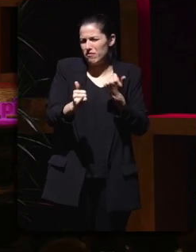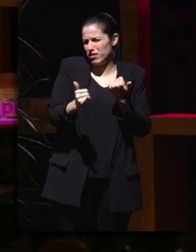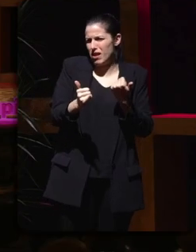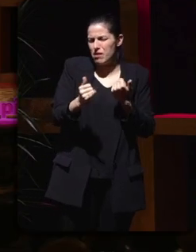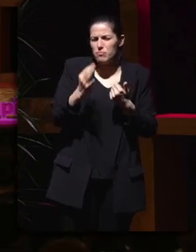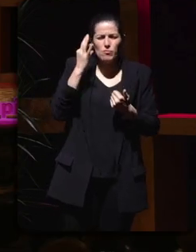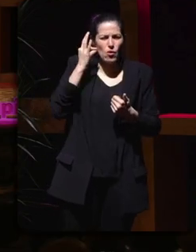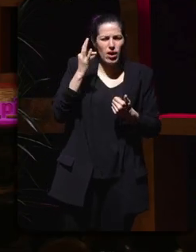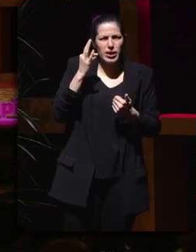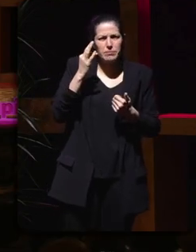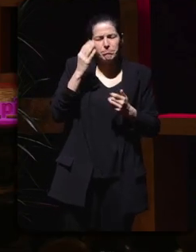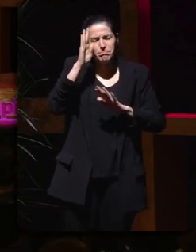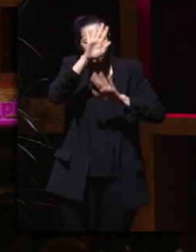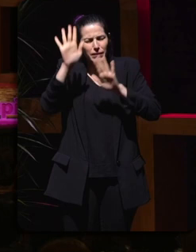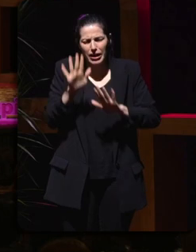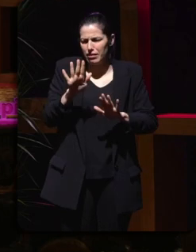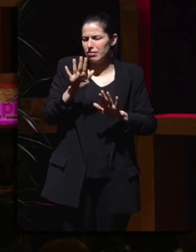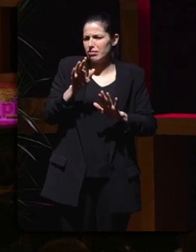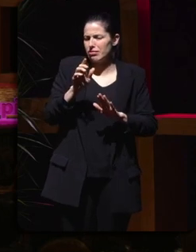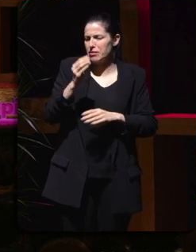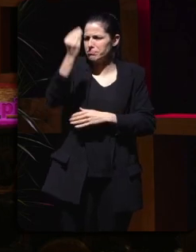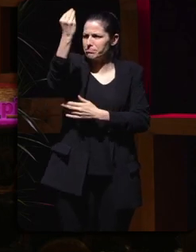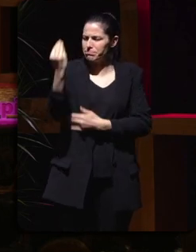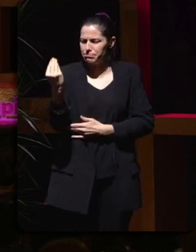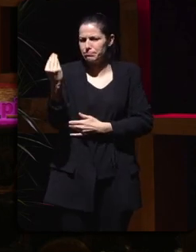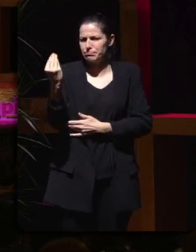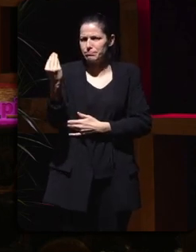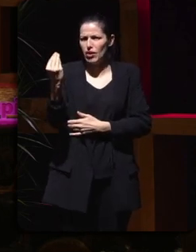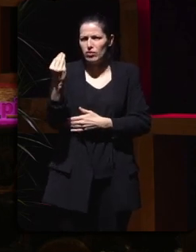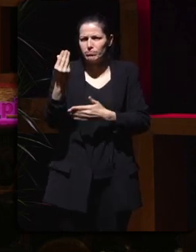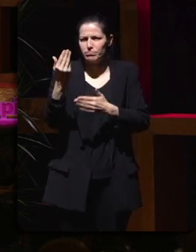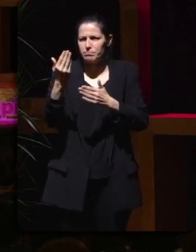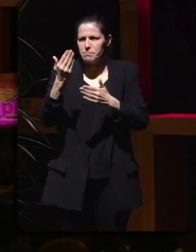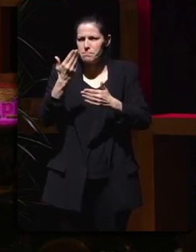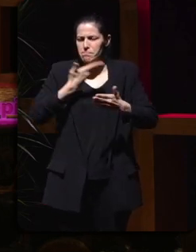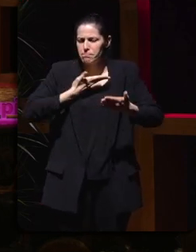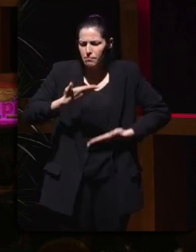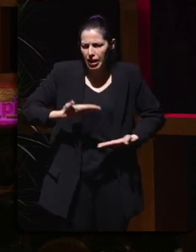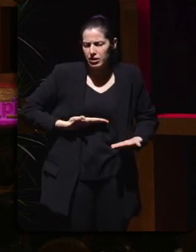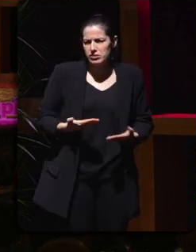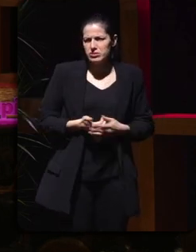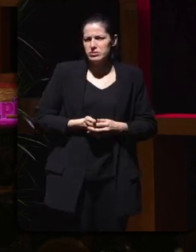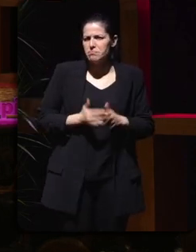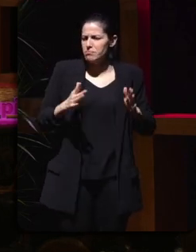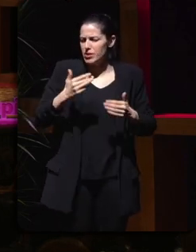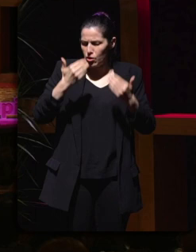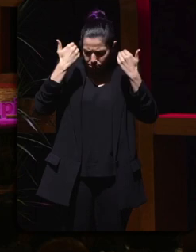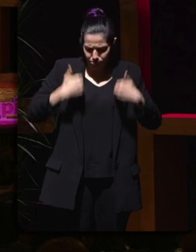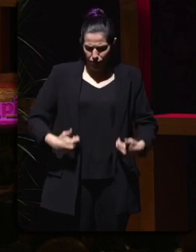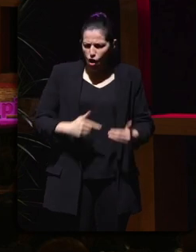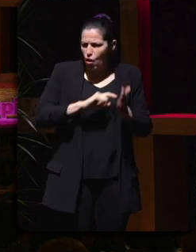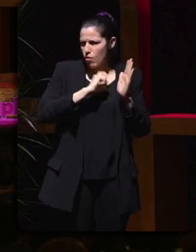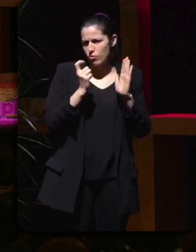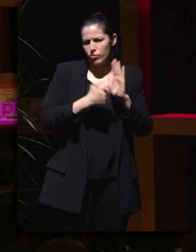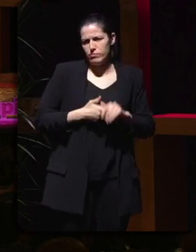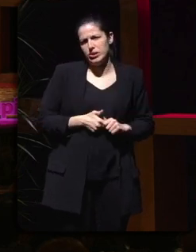troceadas que nos piensan troceadas todo el tiempo pero estamos hablando de personas completas con lo cual Ya quedan